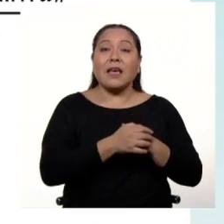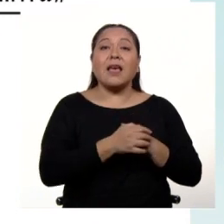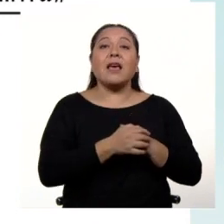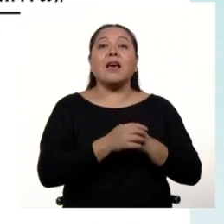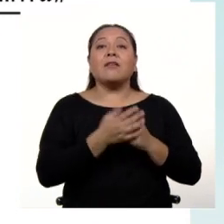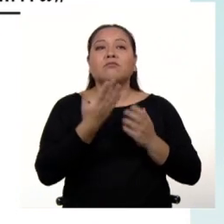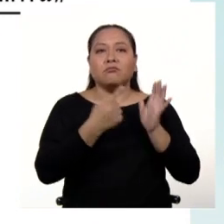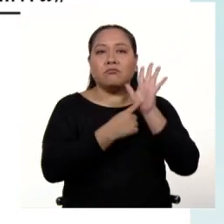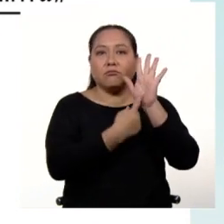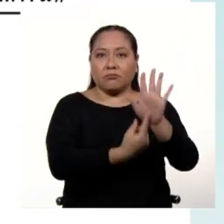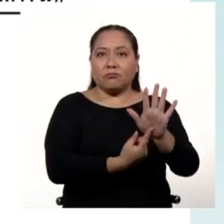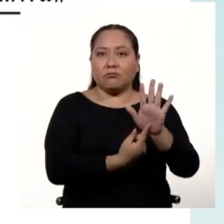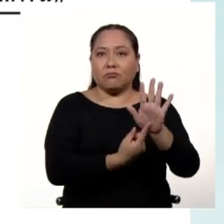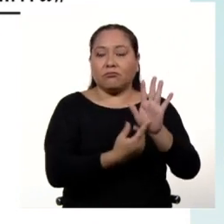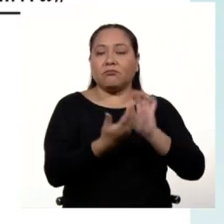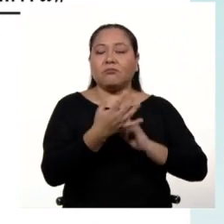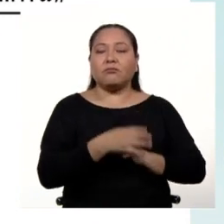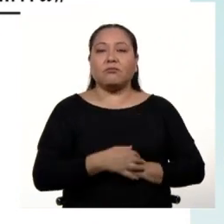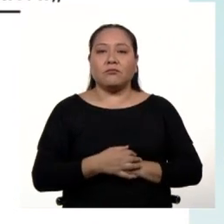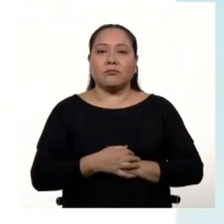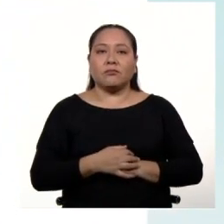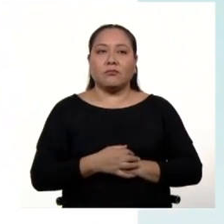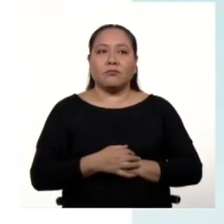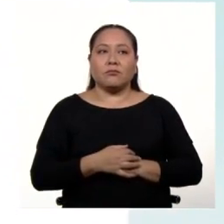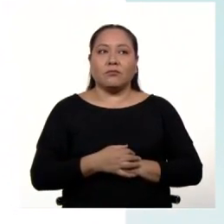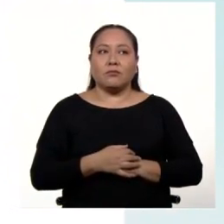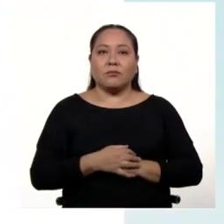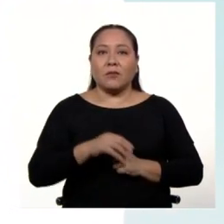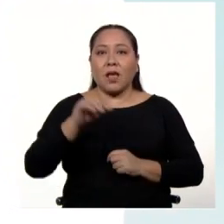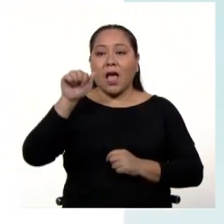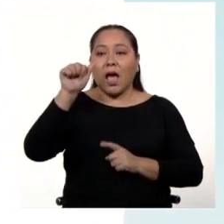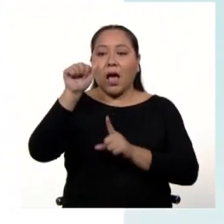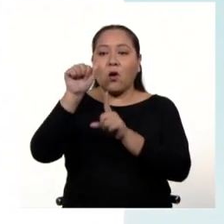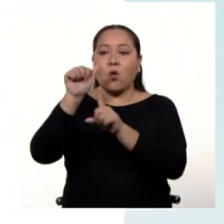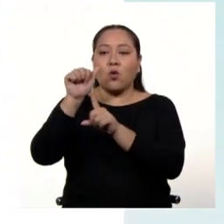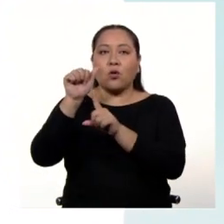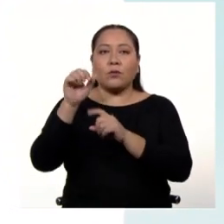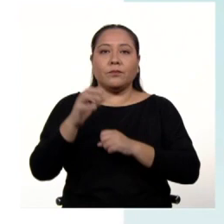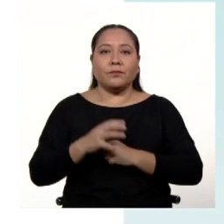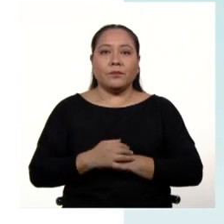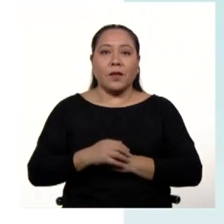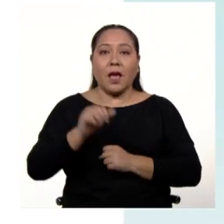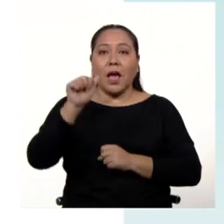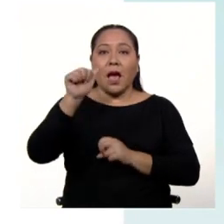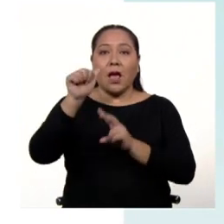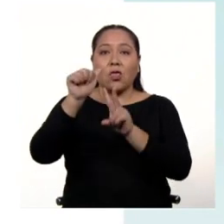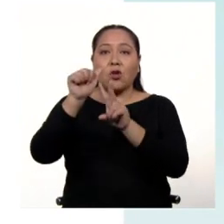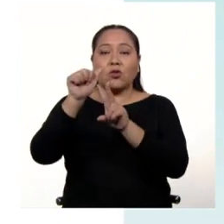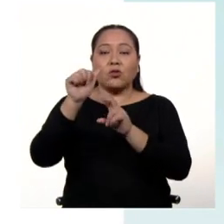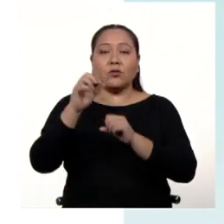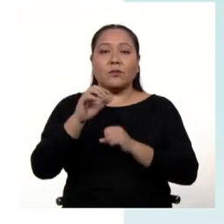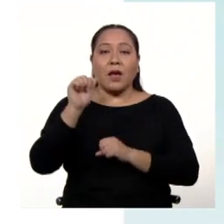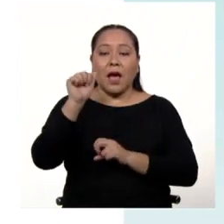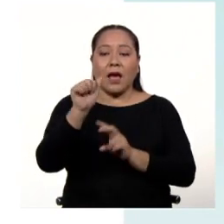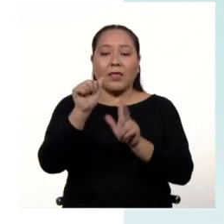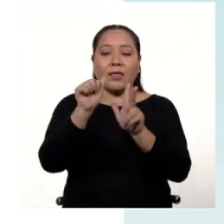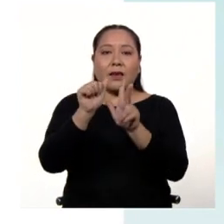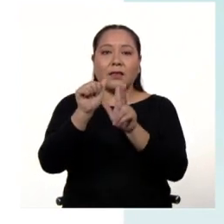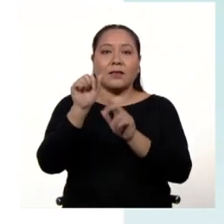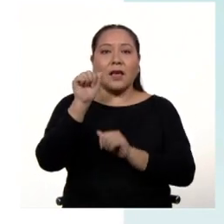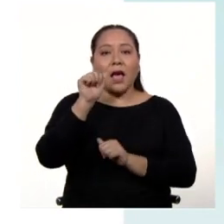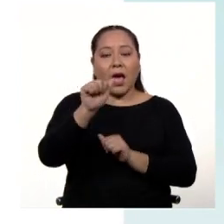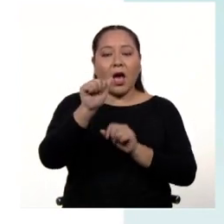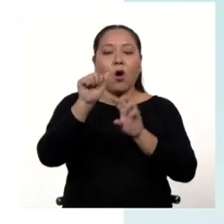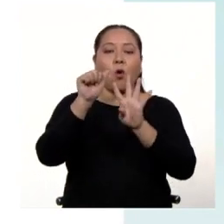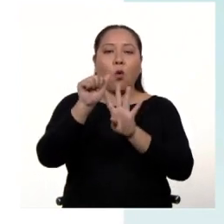cuales expresamos de la siguiente forma: A sub 1, A sub 2, A sub 3, A